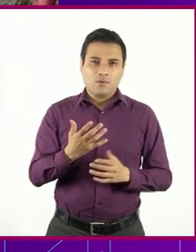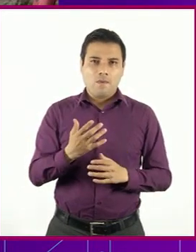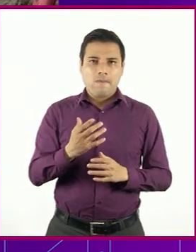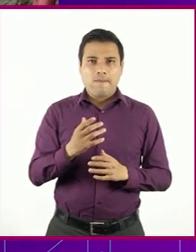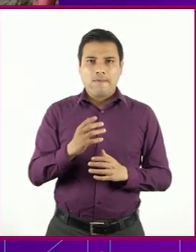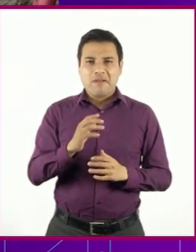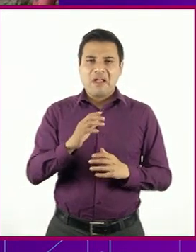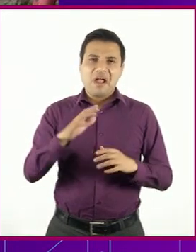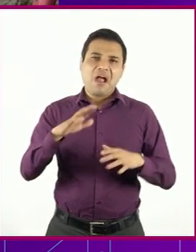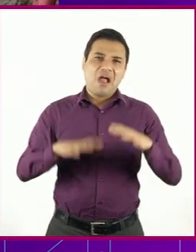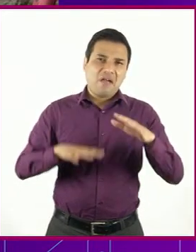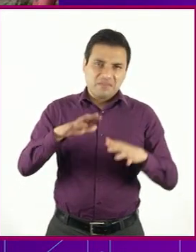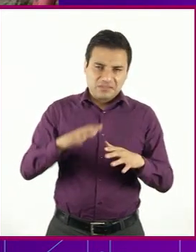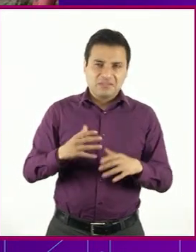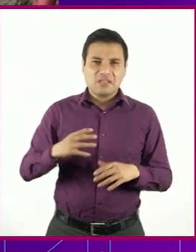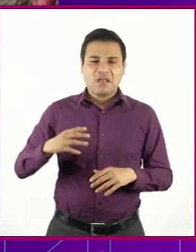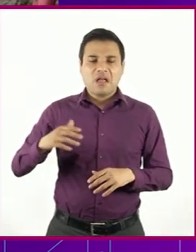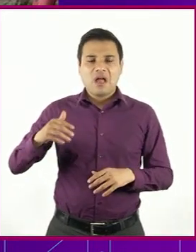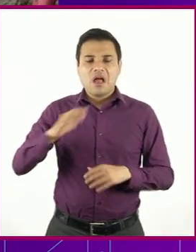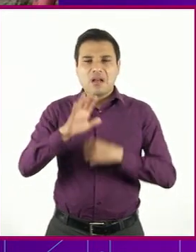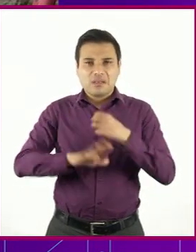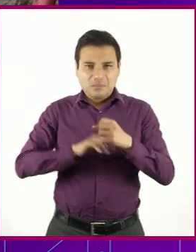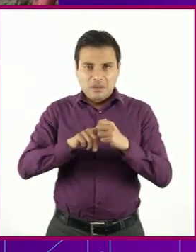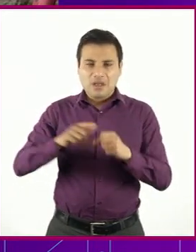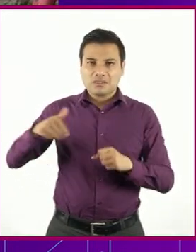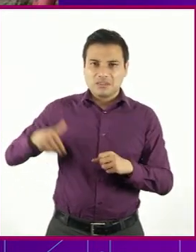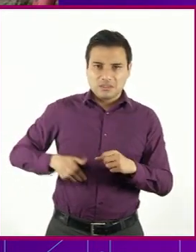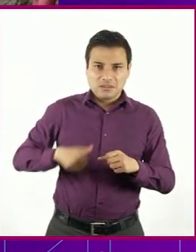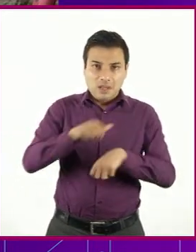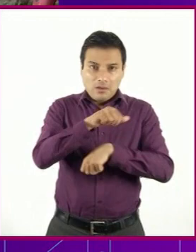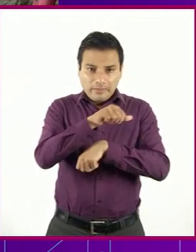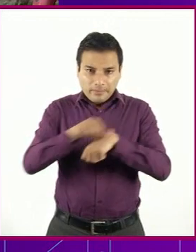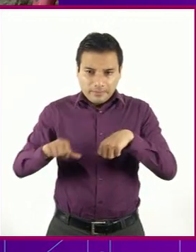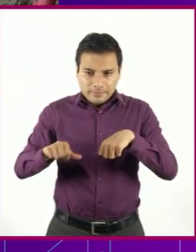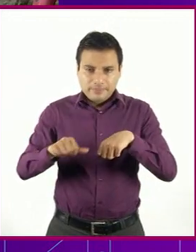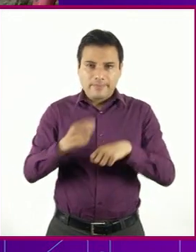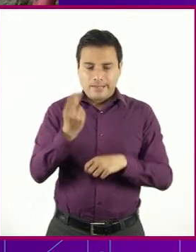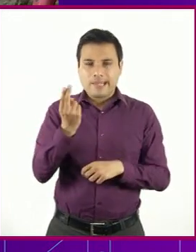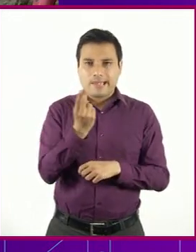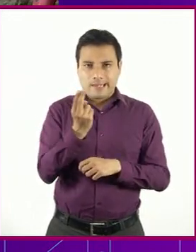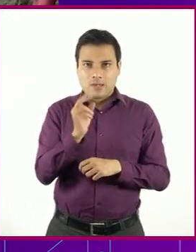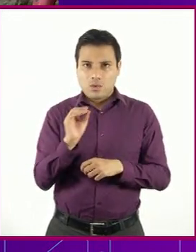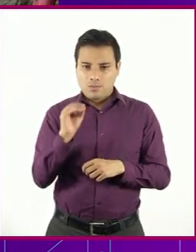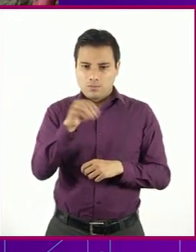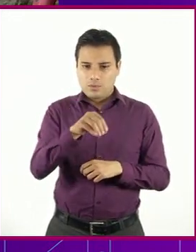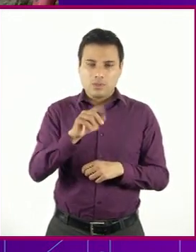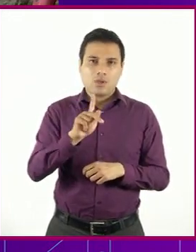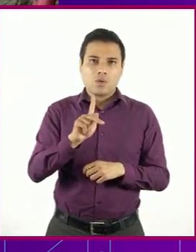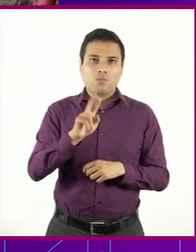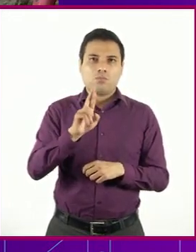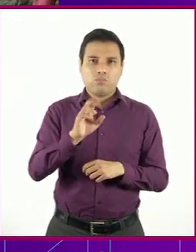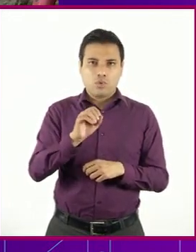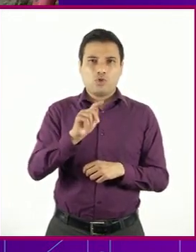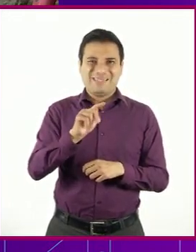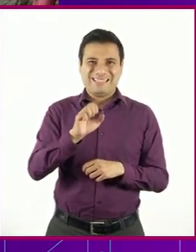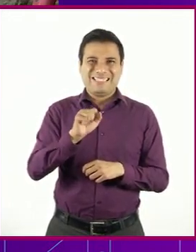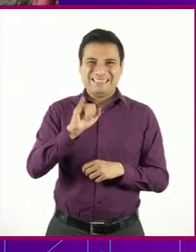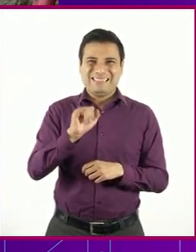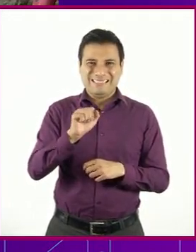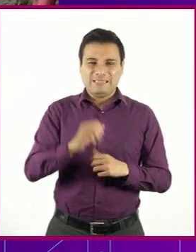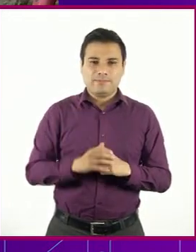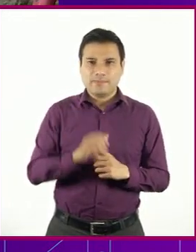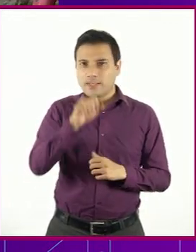mal cuidada, etc. En cuanto a estas vamos a tomar en consideración el tipo de